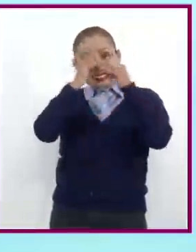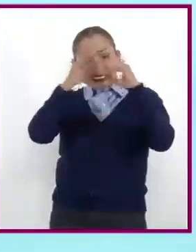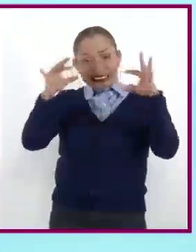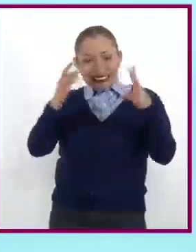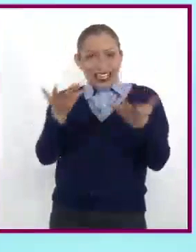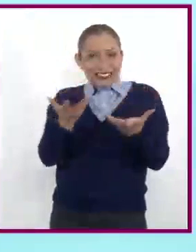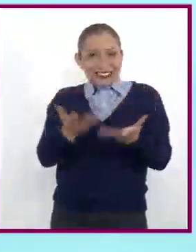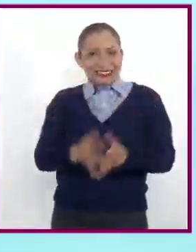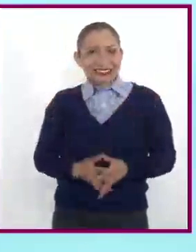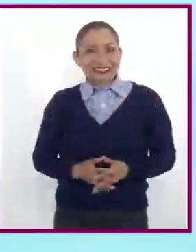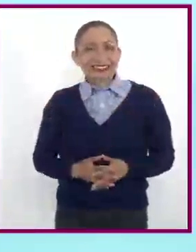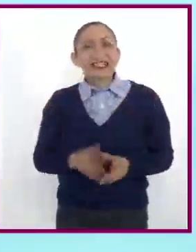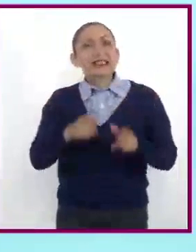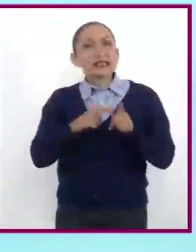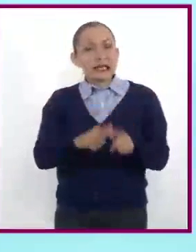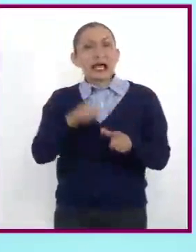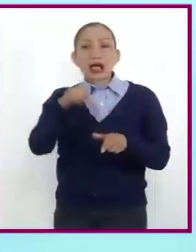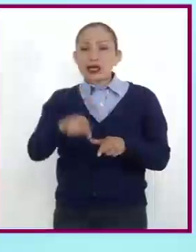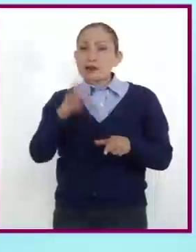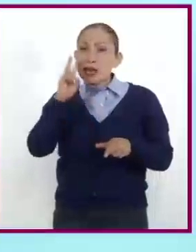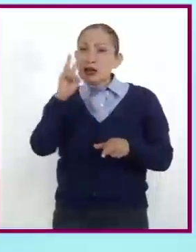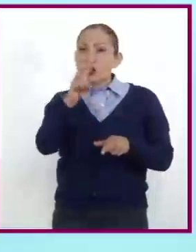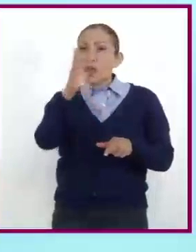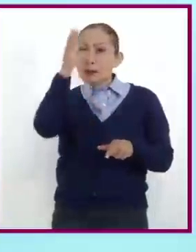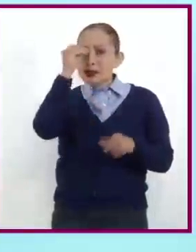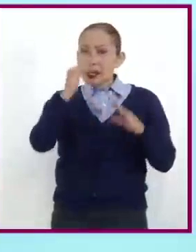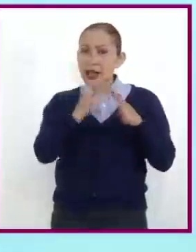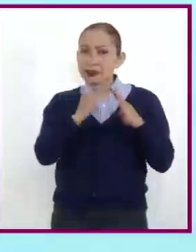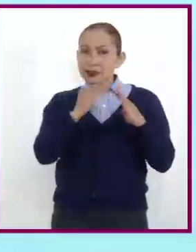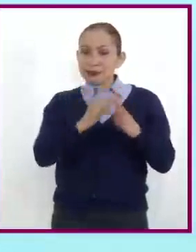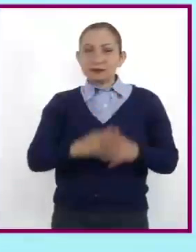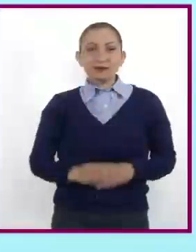imaginación! Continúen con la programación de Aprende